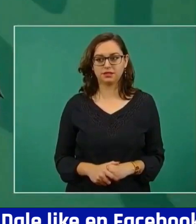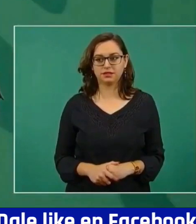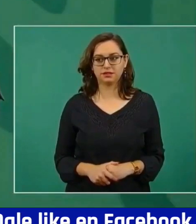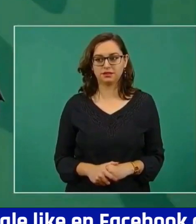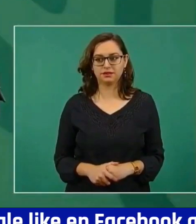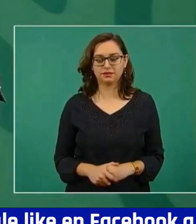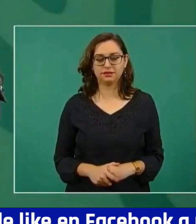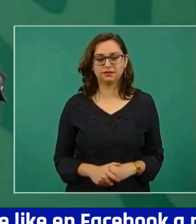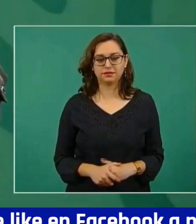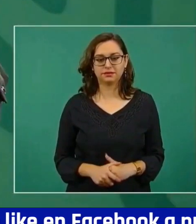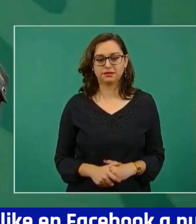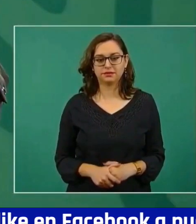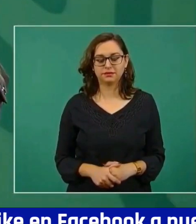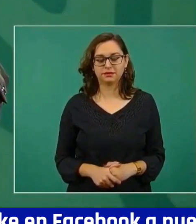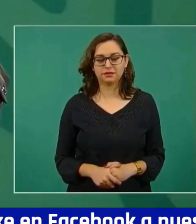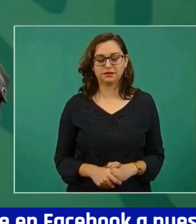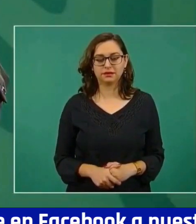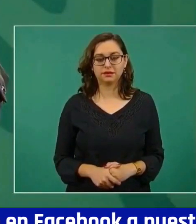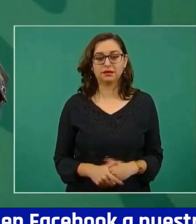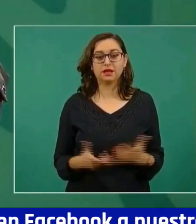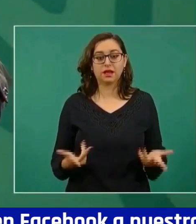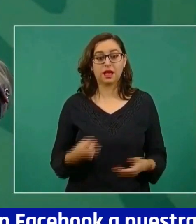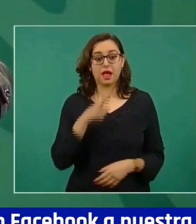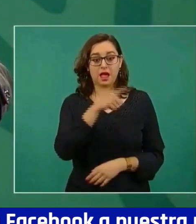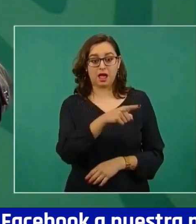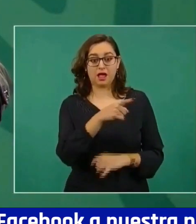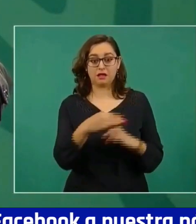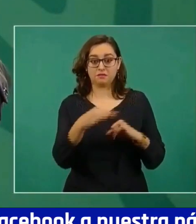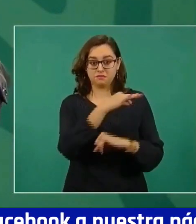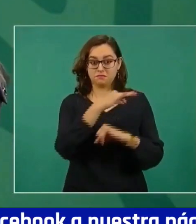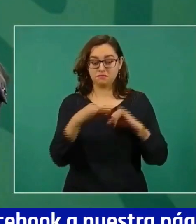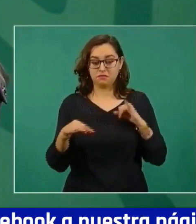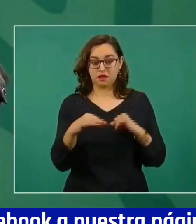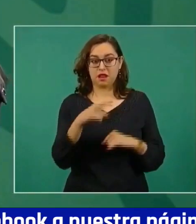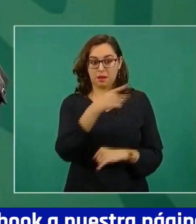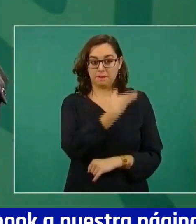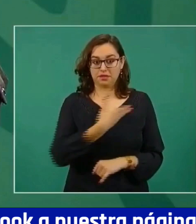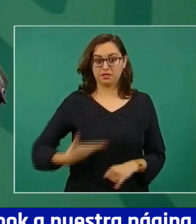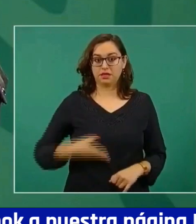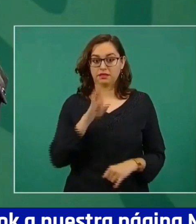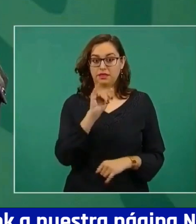que no es que paguen más impuestos,